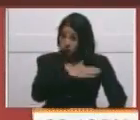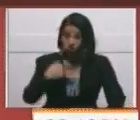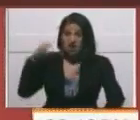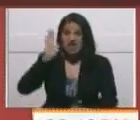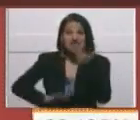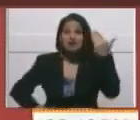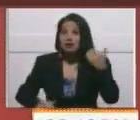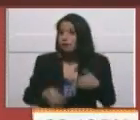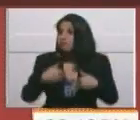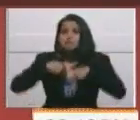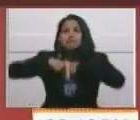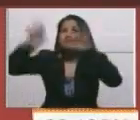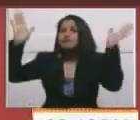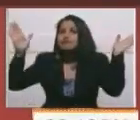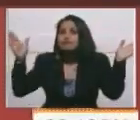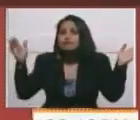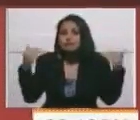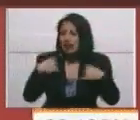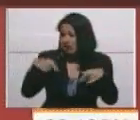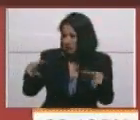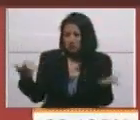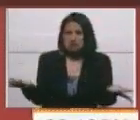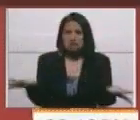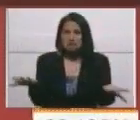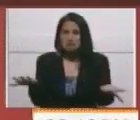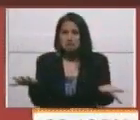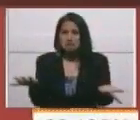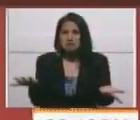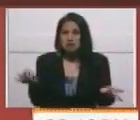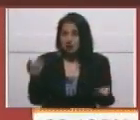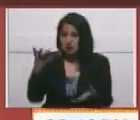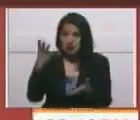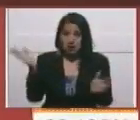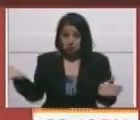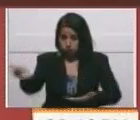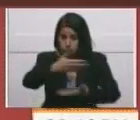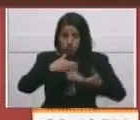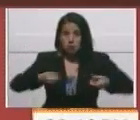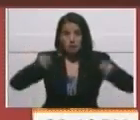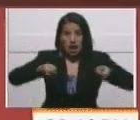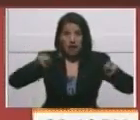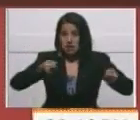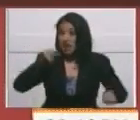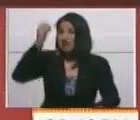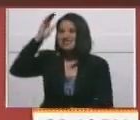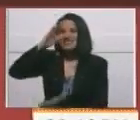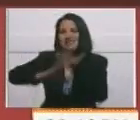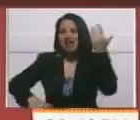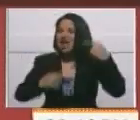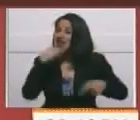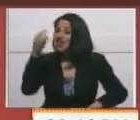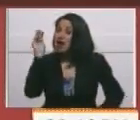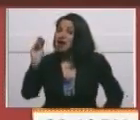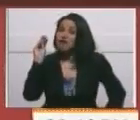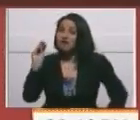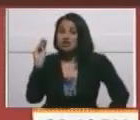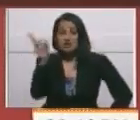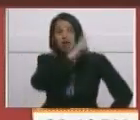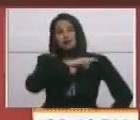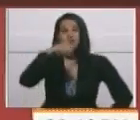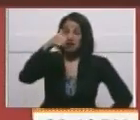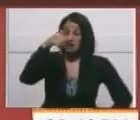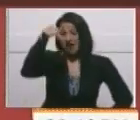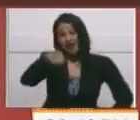aquí no lo queremos ustedes saben que no lo queremos si usted quiere recoger sus cosas y se va y digan a sus jefes que los que están